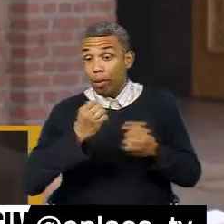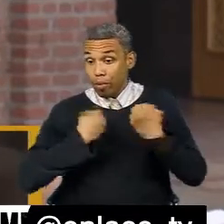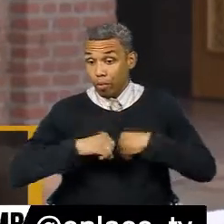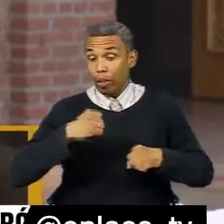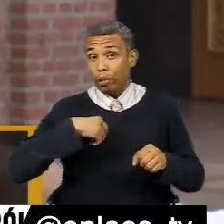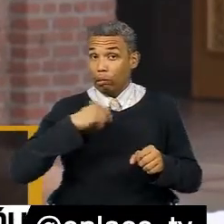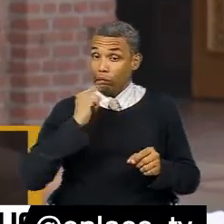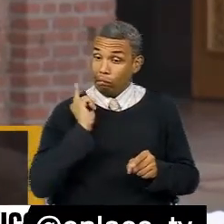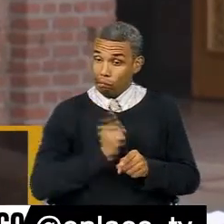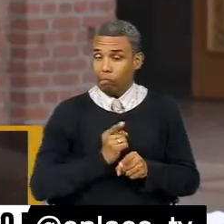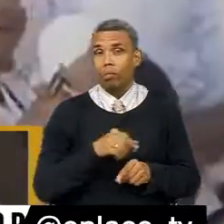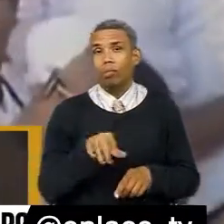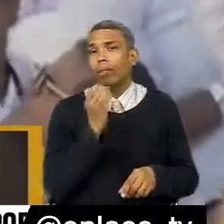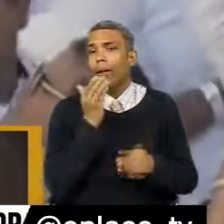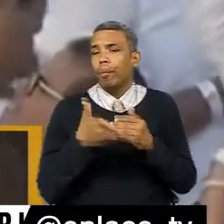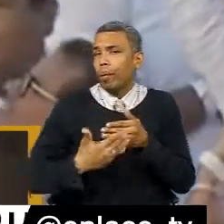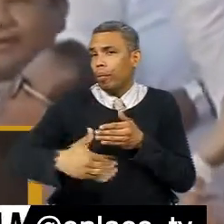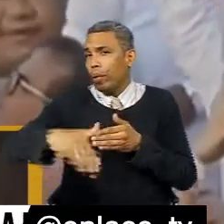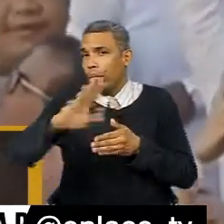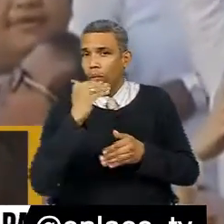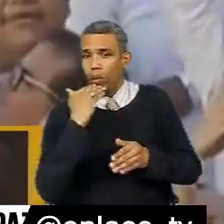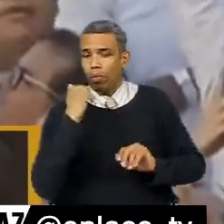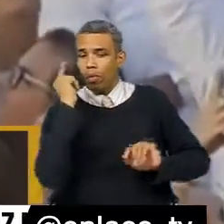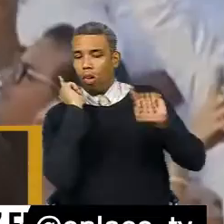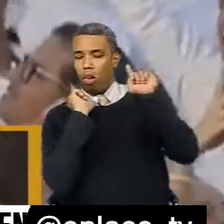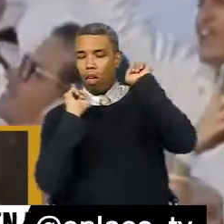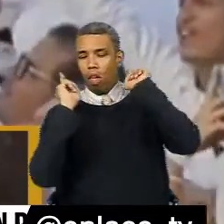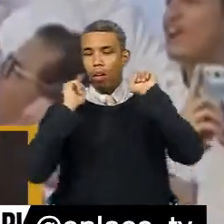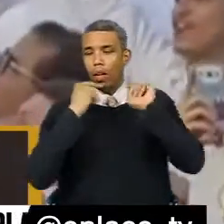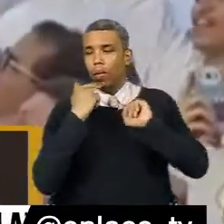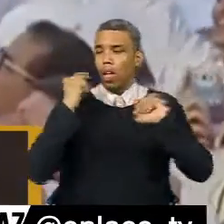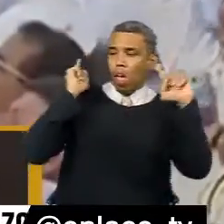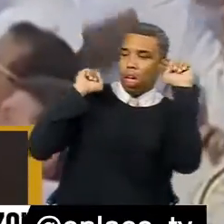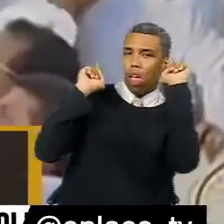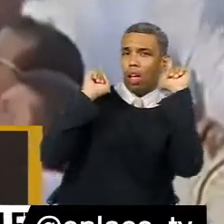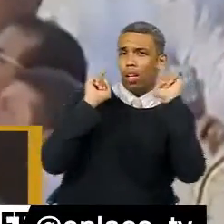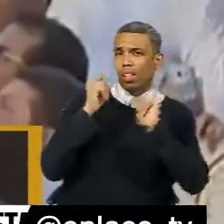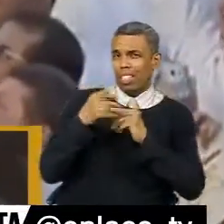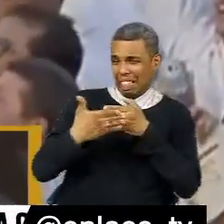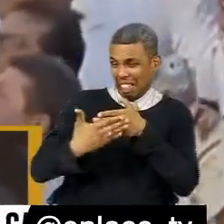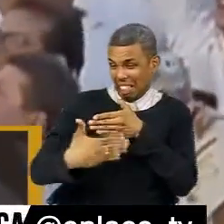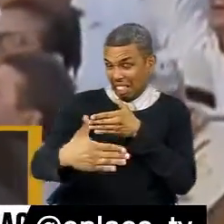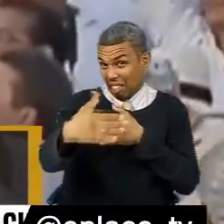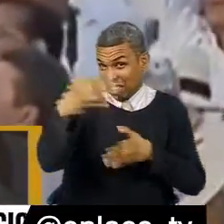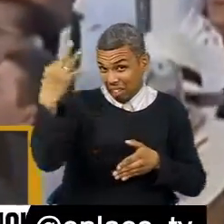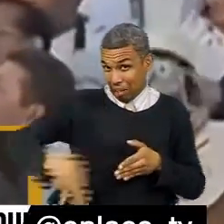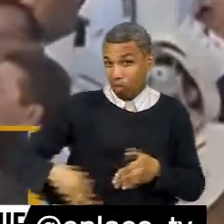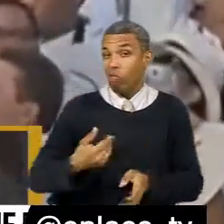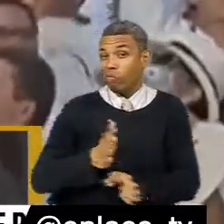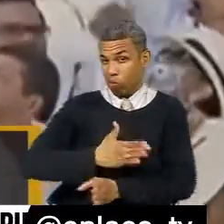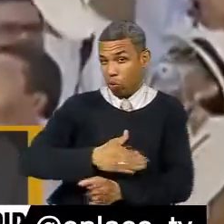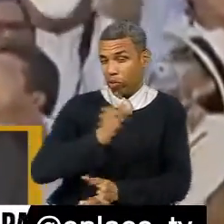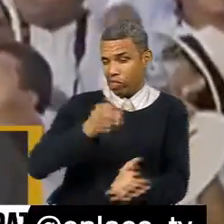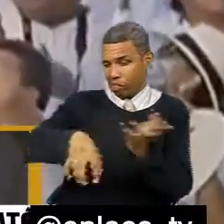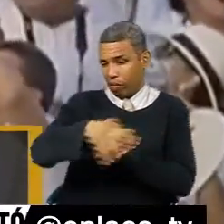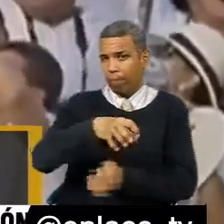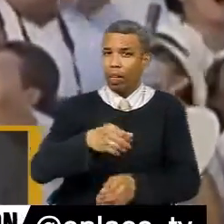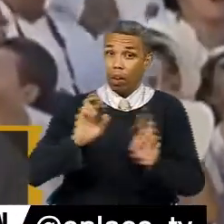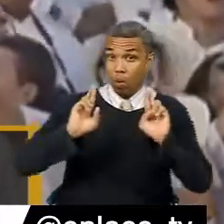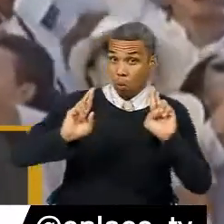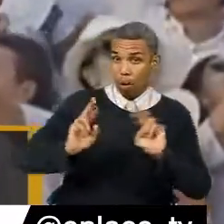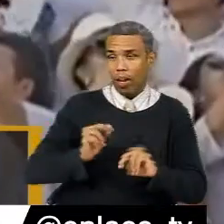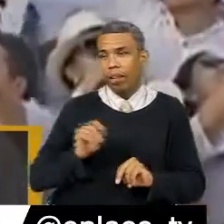se empiecen a ponerle conejo a los acuerdos pactados, es un posconflicto traumático. Entonces esperamos que tanto el